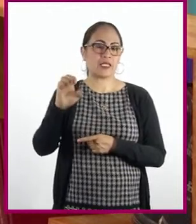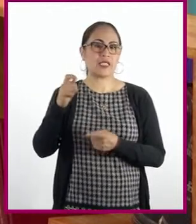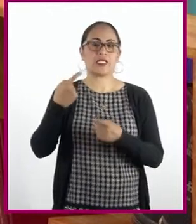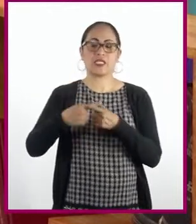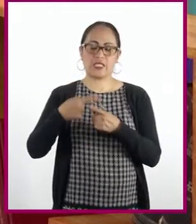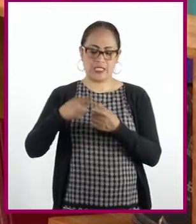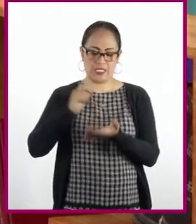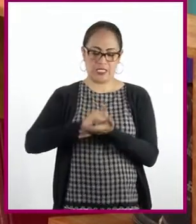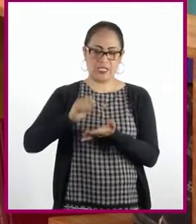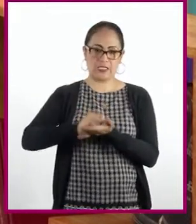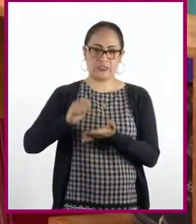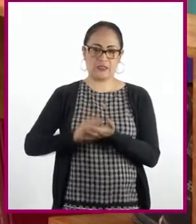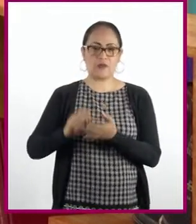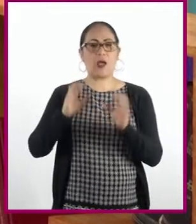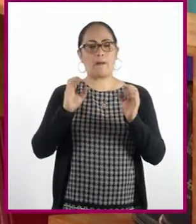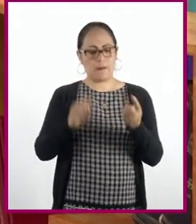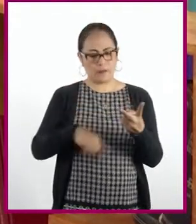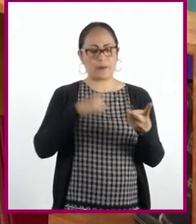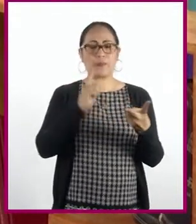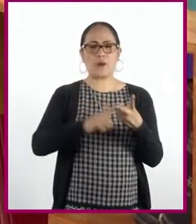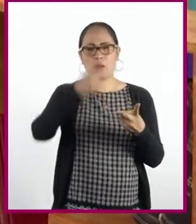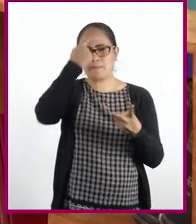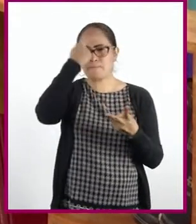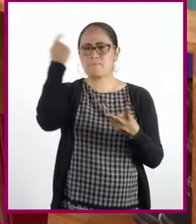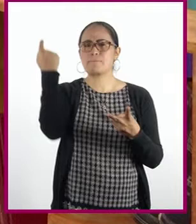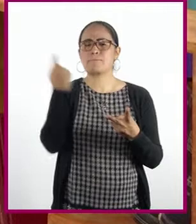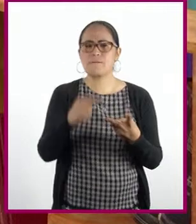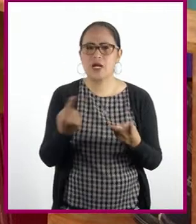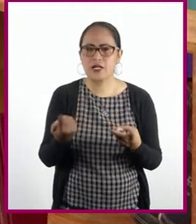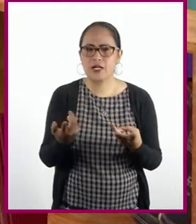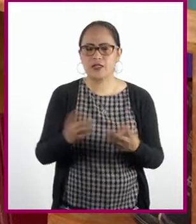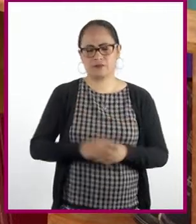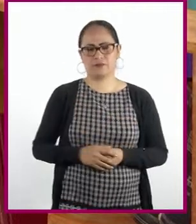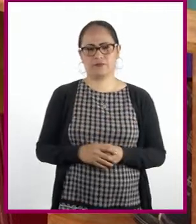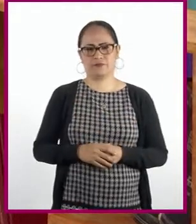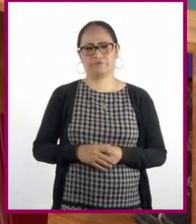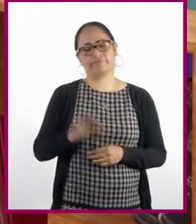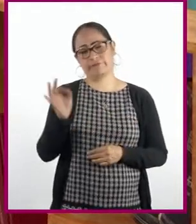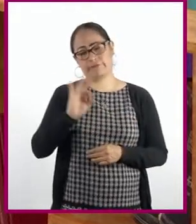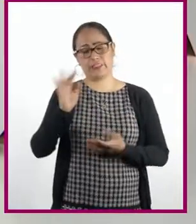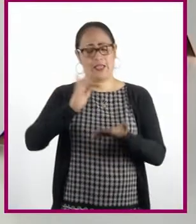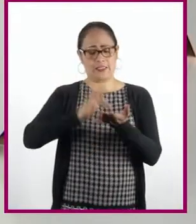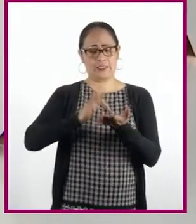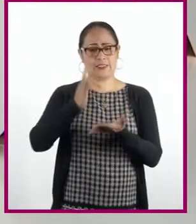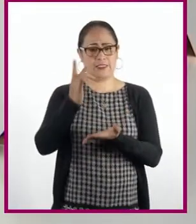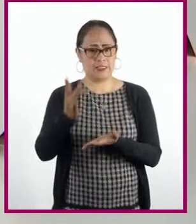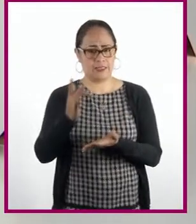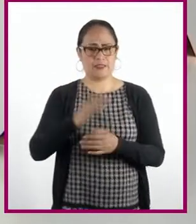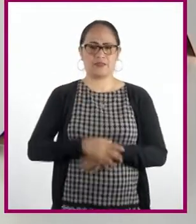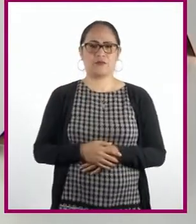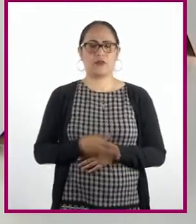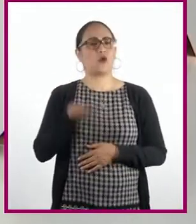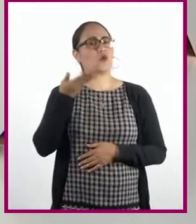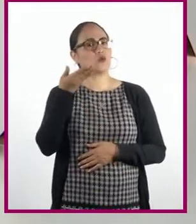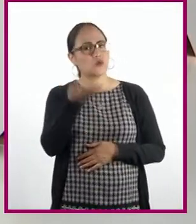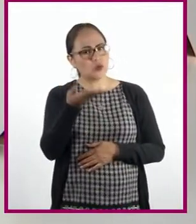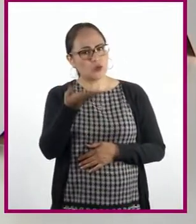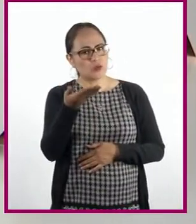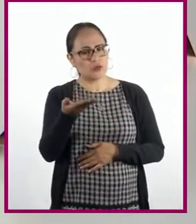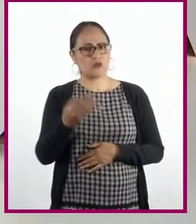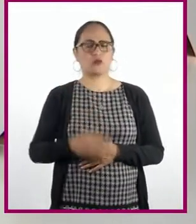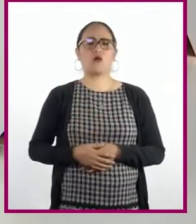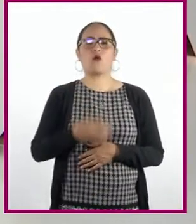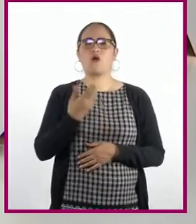la intención o propósito específico, que generalmente puede ser agradecimiento, solicitud o